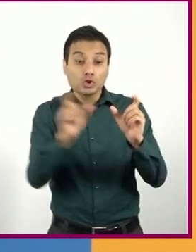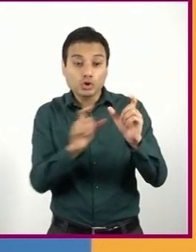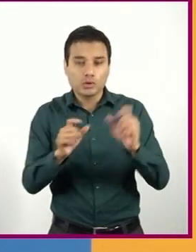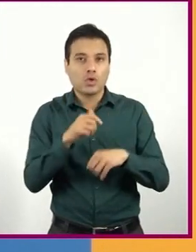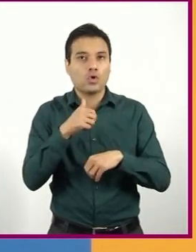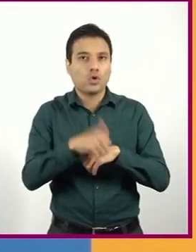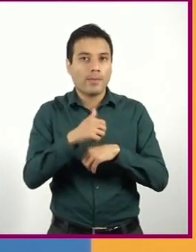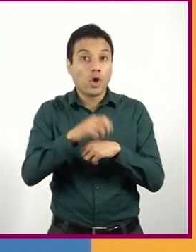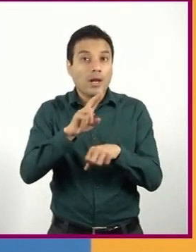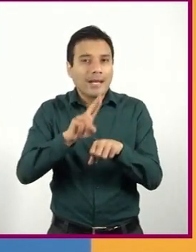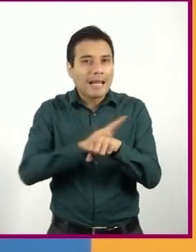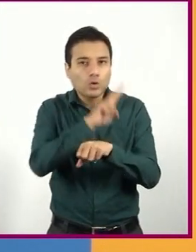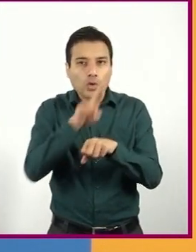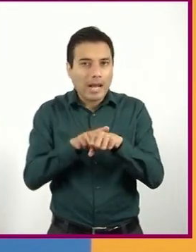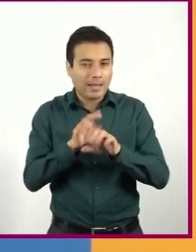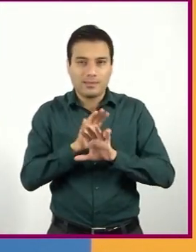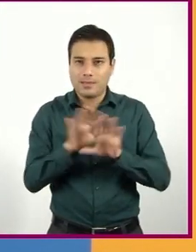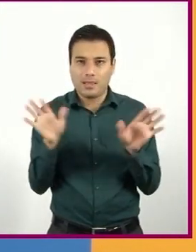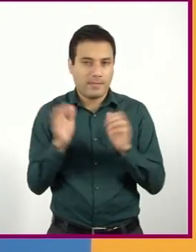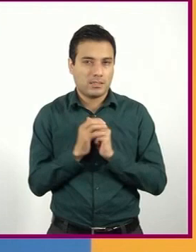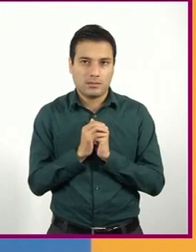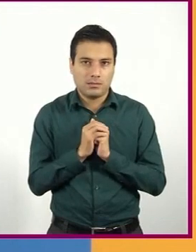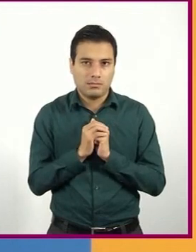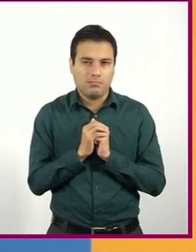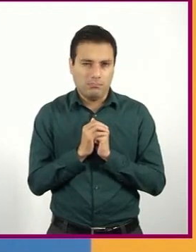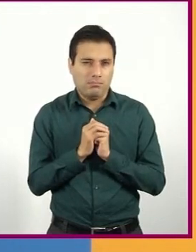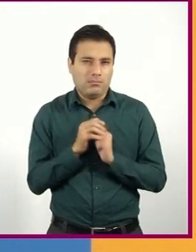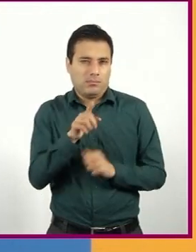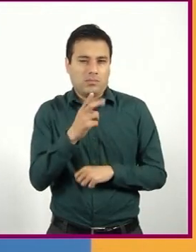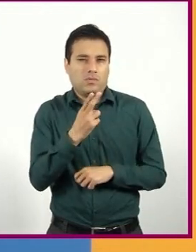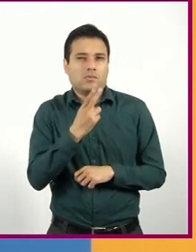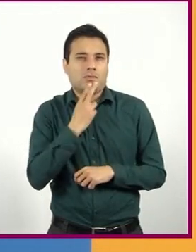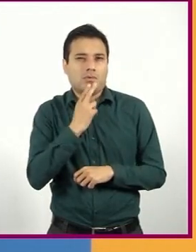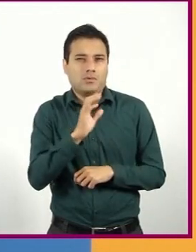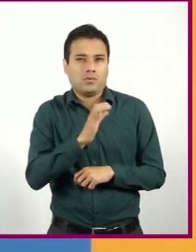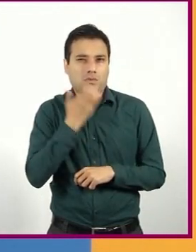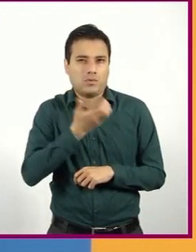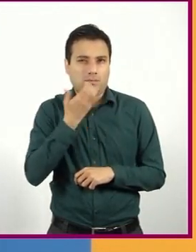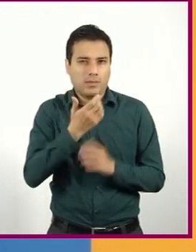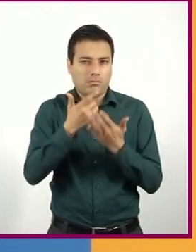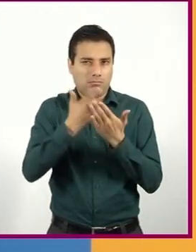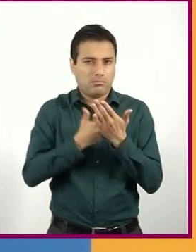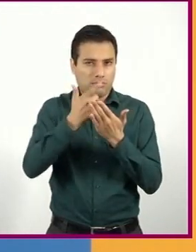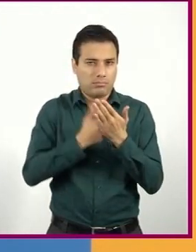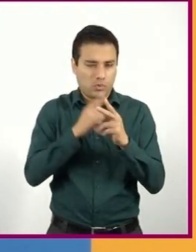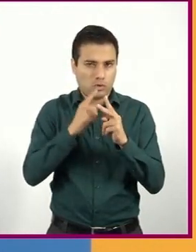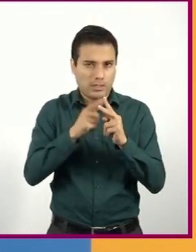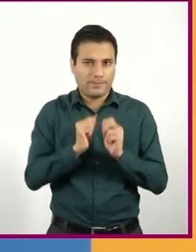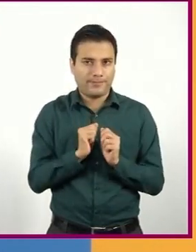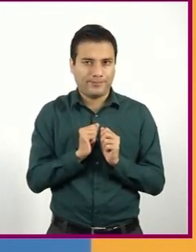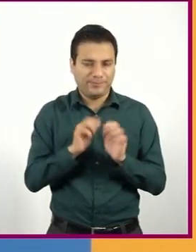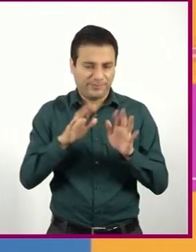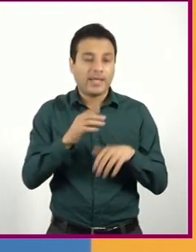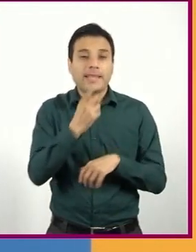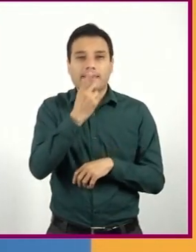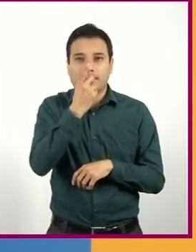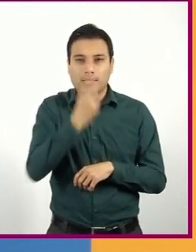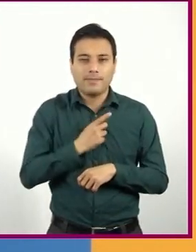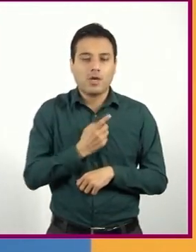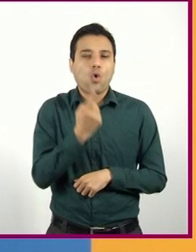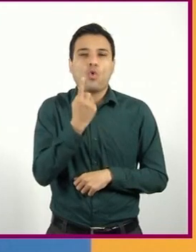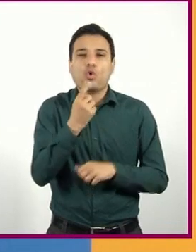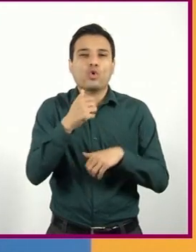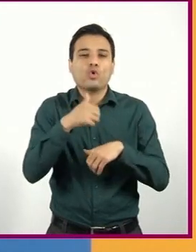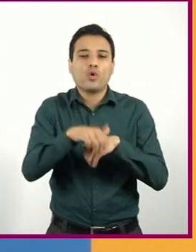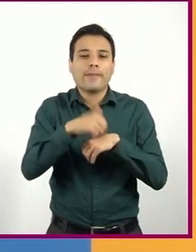es decir, aquellos números que utilizamos para contar. Tomando en cuenta esta definición, ¿podrías decirme un número